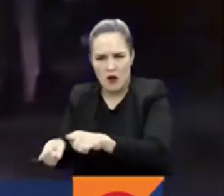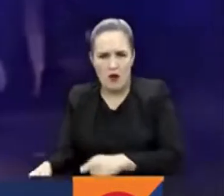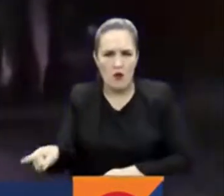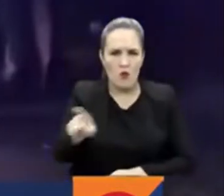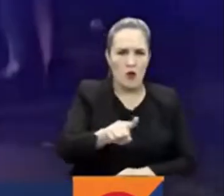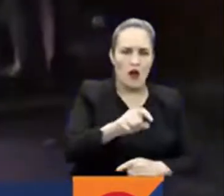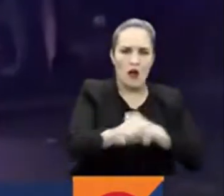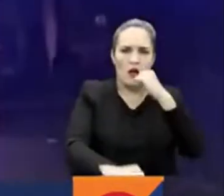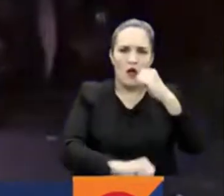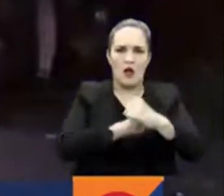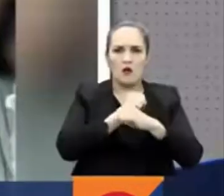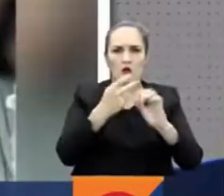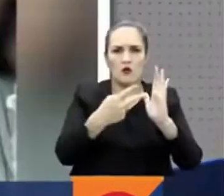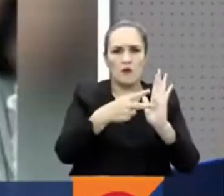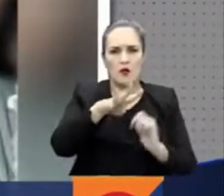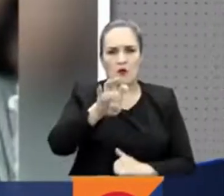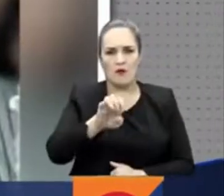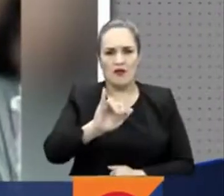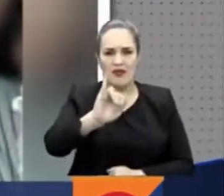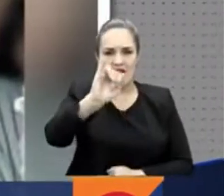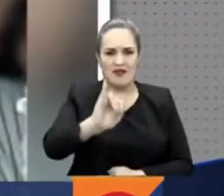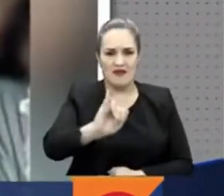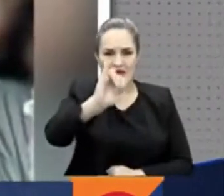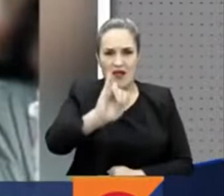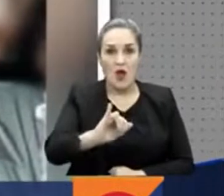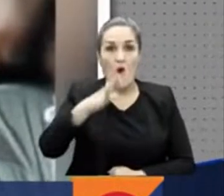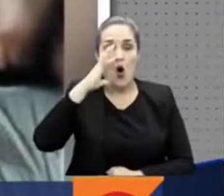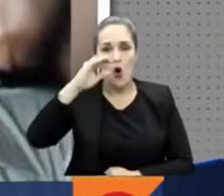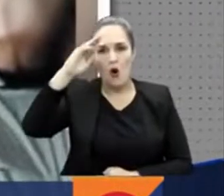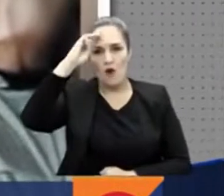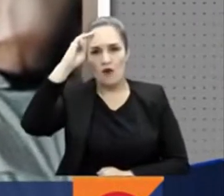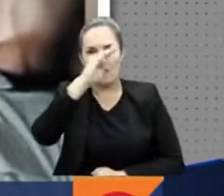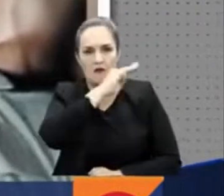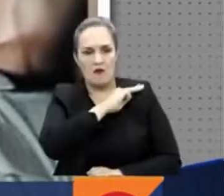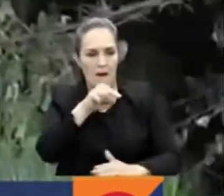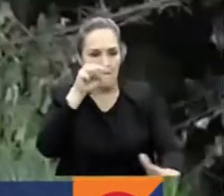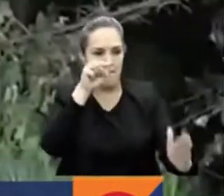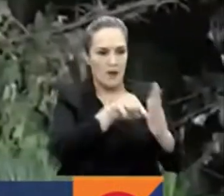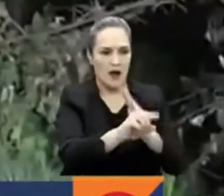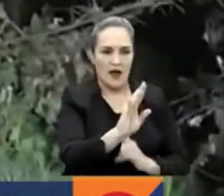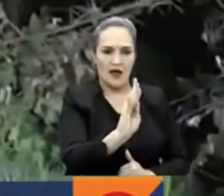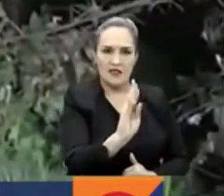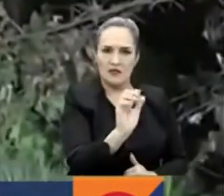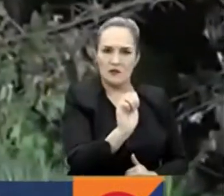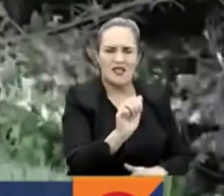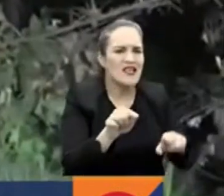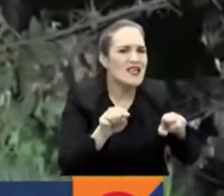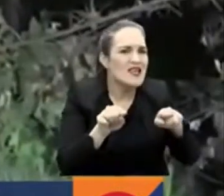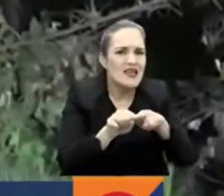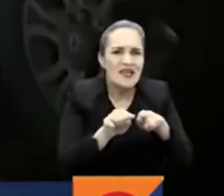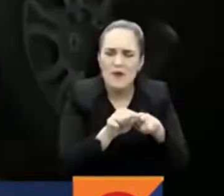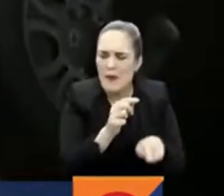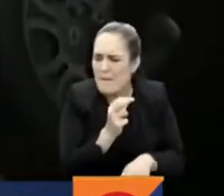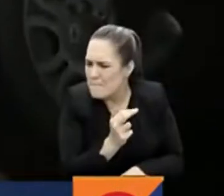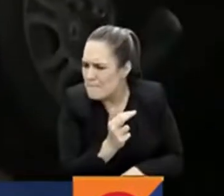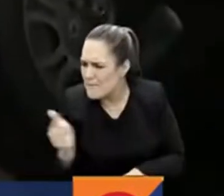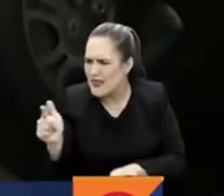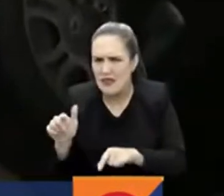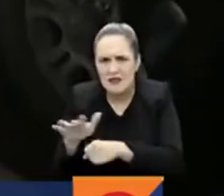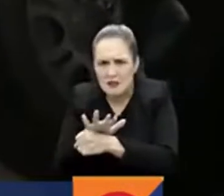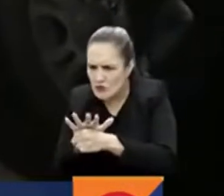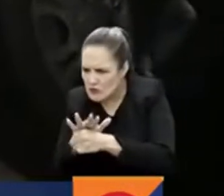año 2009 en Ibagué, cuando el coronel Joaquín Aldana asesinó a su esposa. El modus operandi es prácticamente el